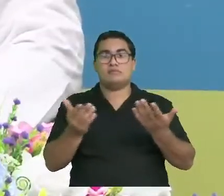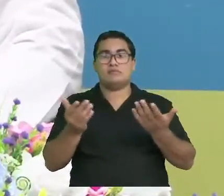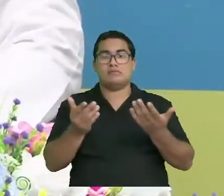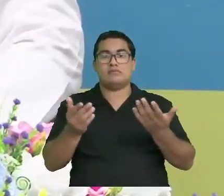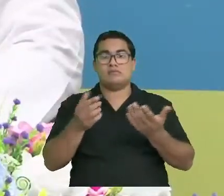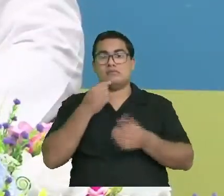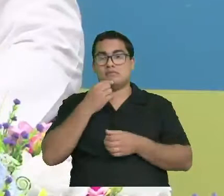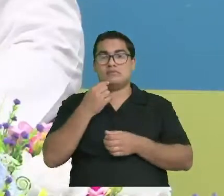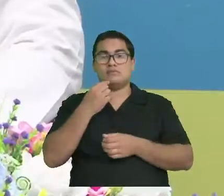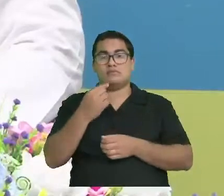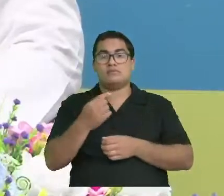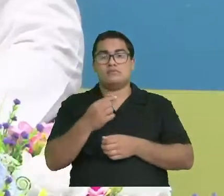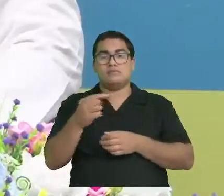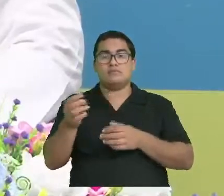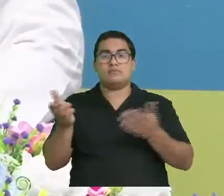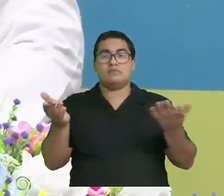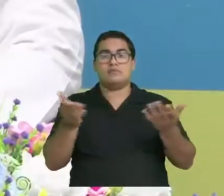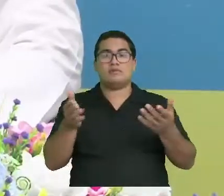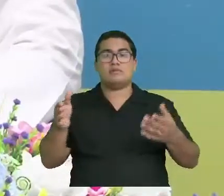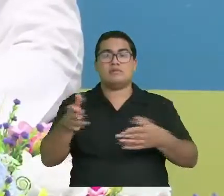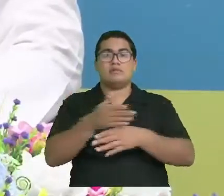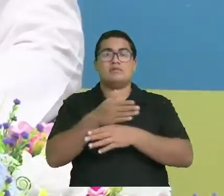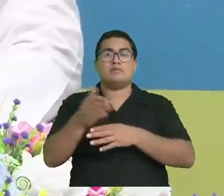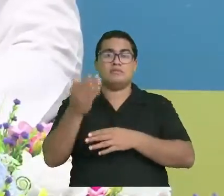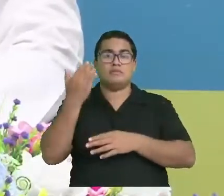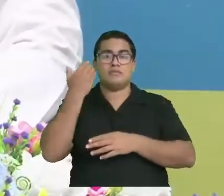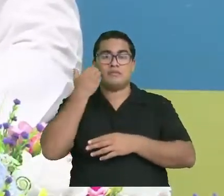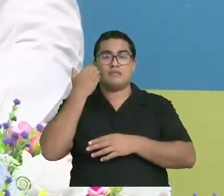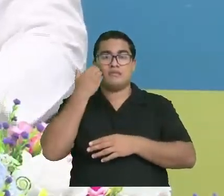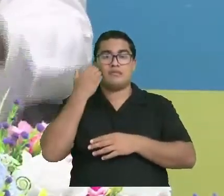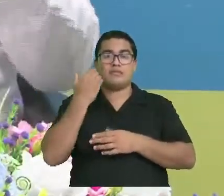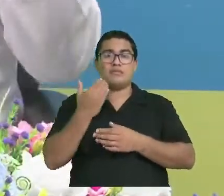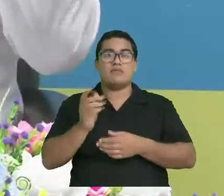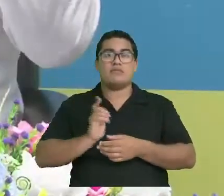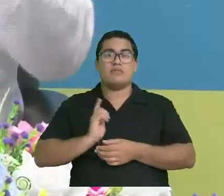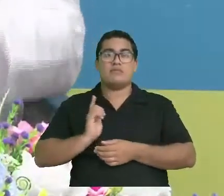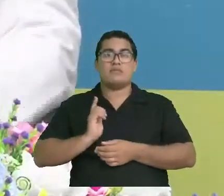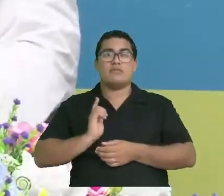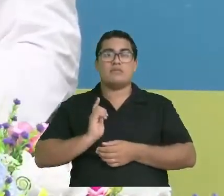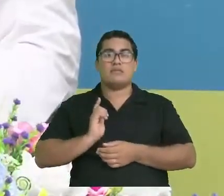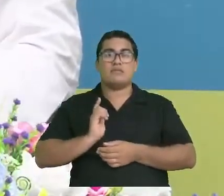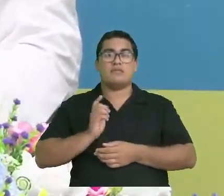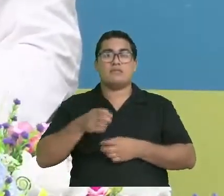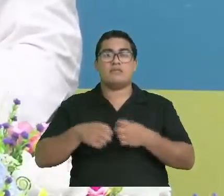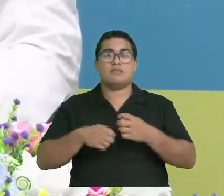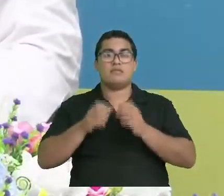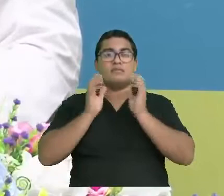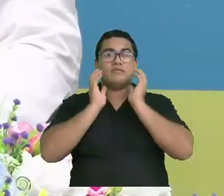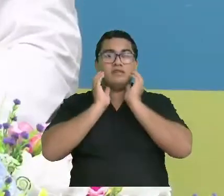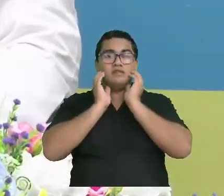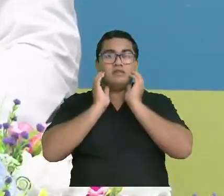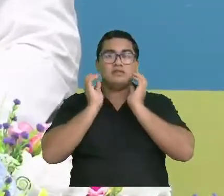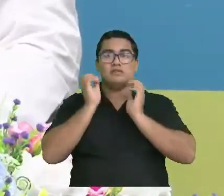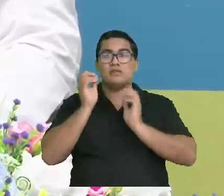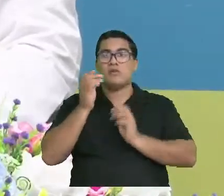comentado, son por los síntomas. Entonces el paciente llega a la consulta por un dolor de oído, en la mandíbula, o oído, el dolor muscular, uh-huh, o un